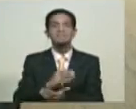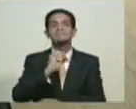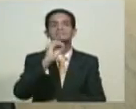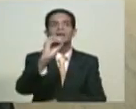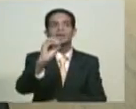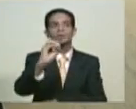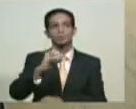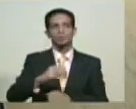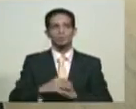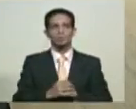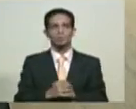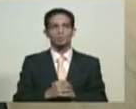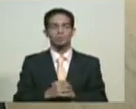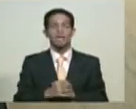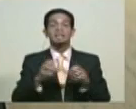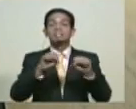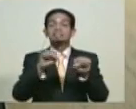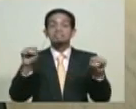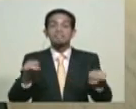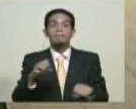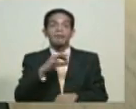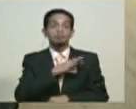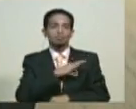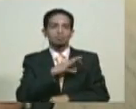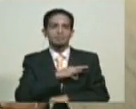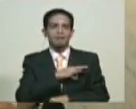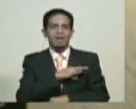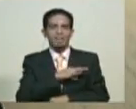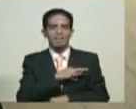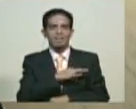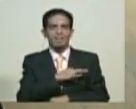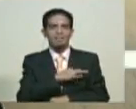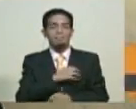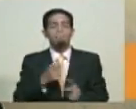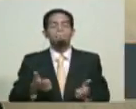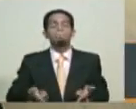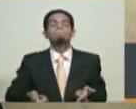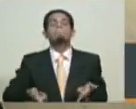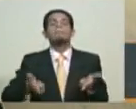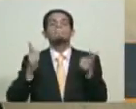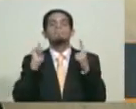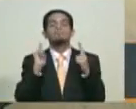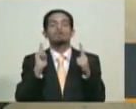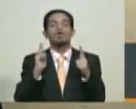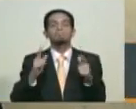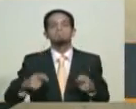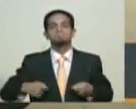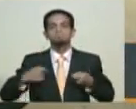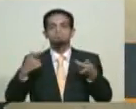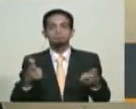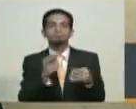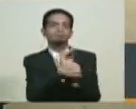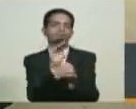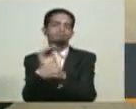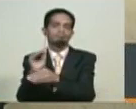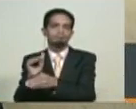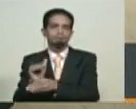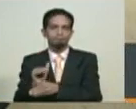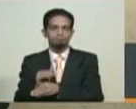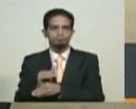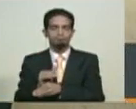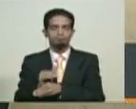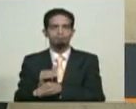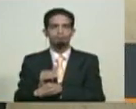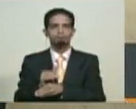Y el sistema social creado en esta época de revolución permitió abrazar, proteger, acompañar al pueblo en